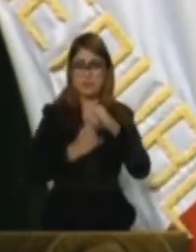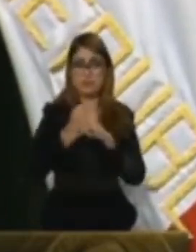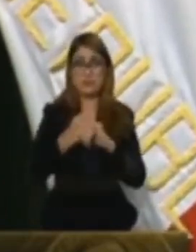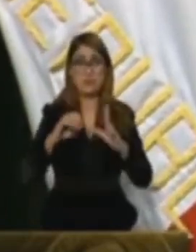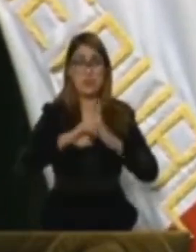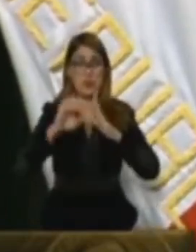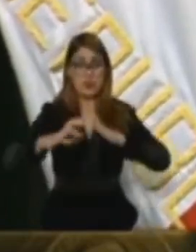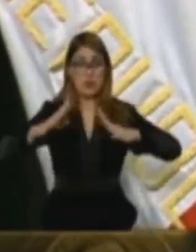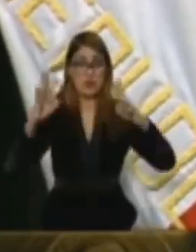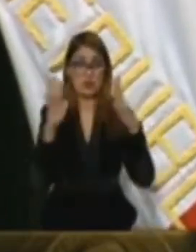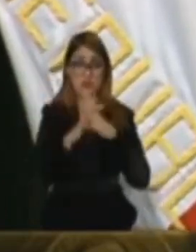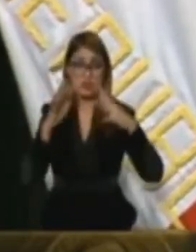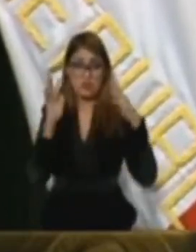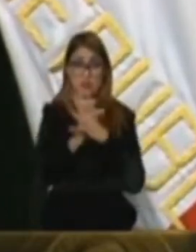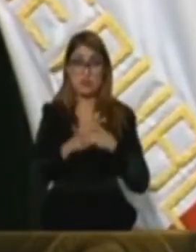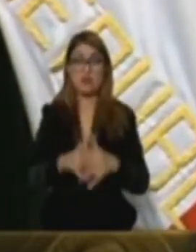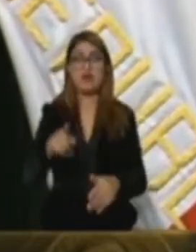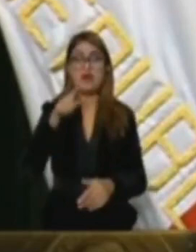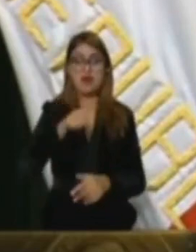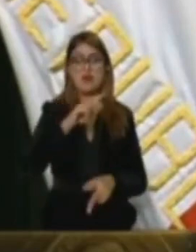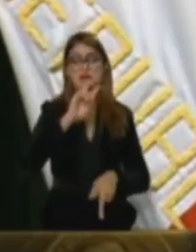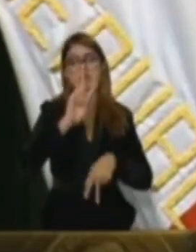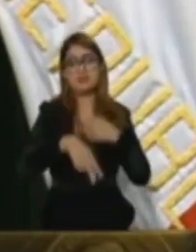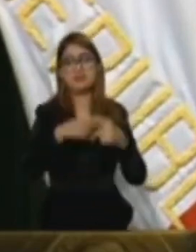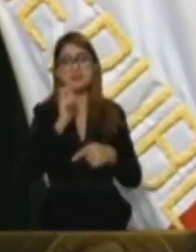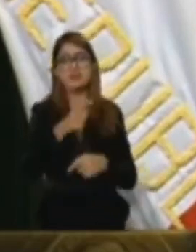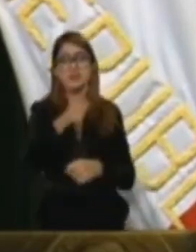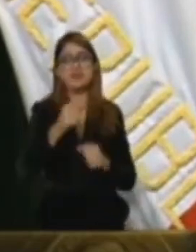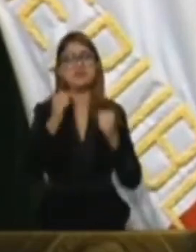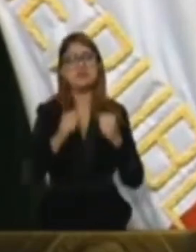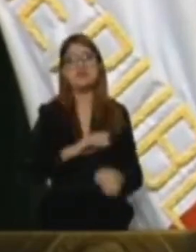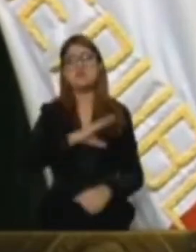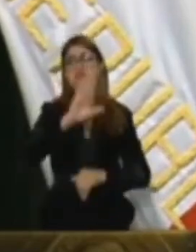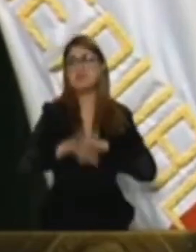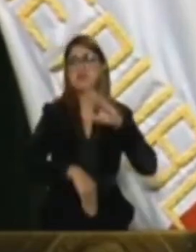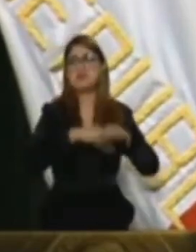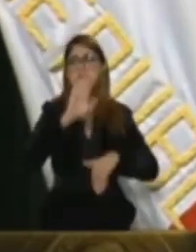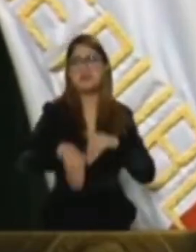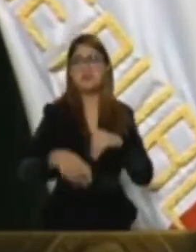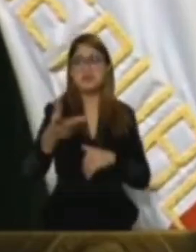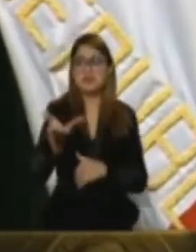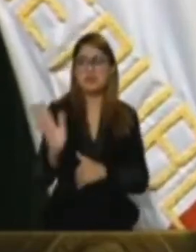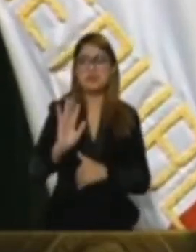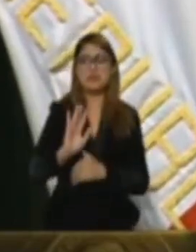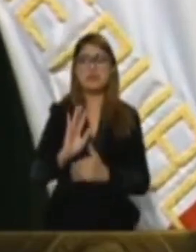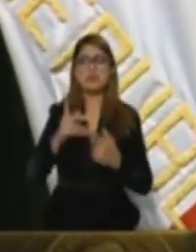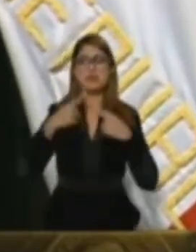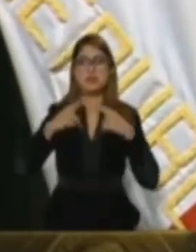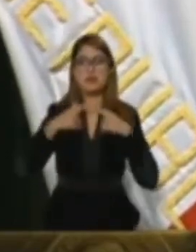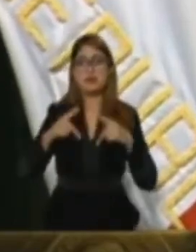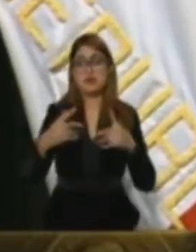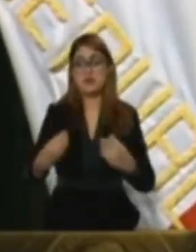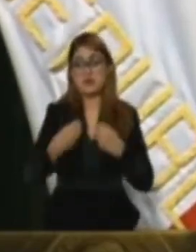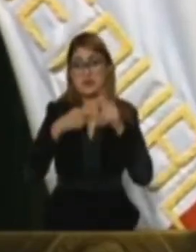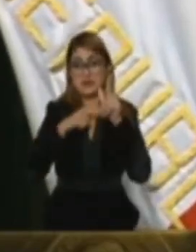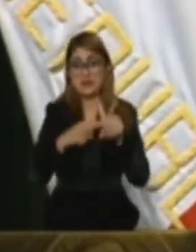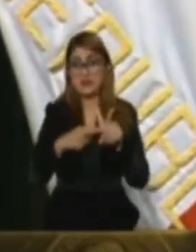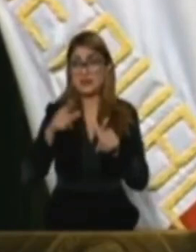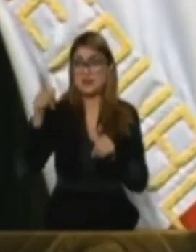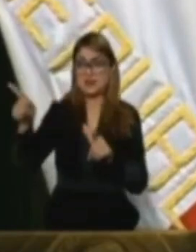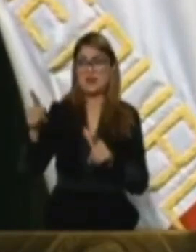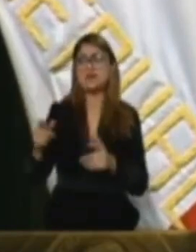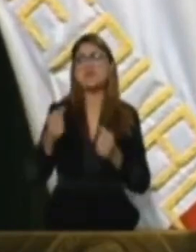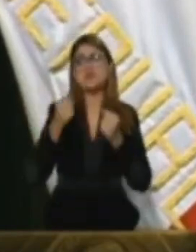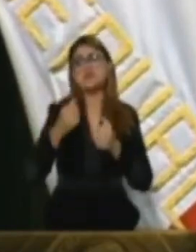armas, irían estoicamente a dar y a encontrar la muerte todos los mexicanos sobrevivientes a las amenazas de don Victoriano